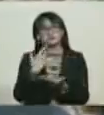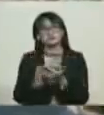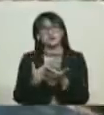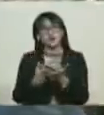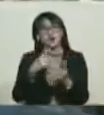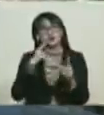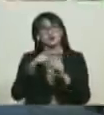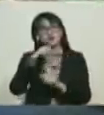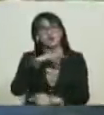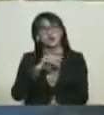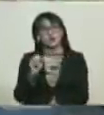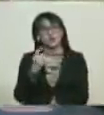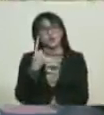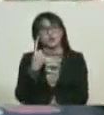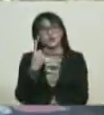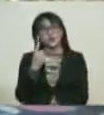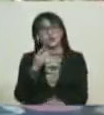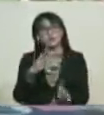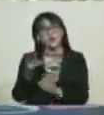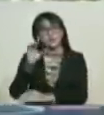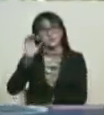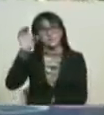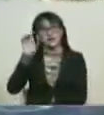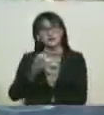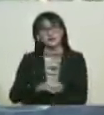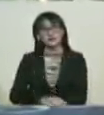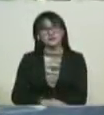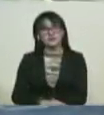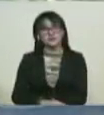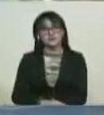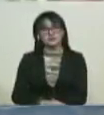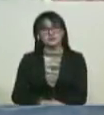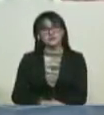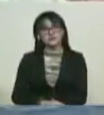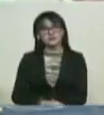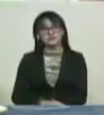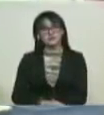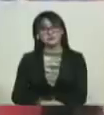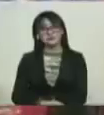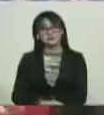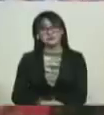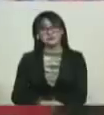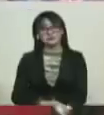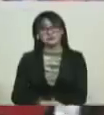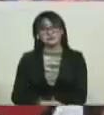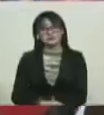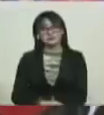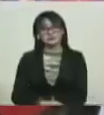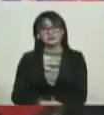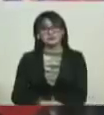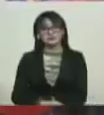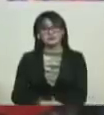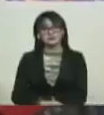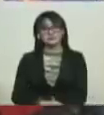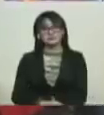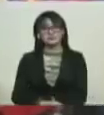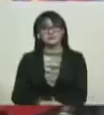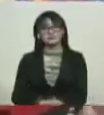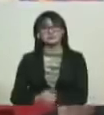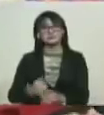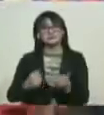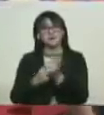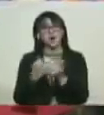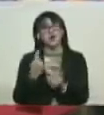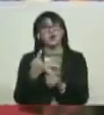objetivo histórico número uno del plan de la patria, que nos señala que la... Y además es un respaldo, no